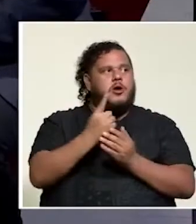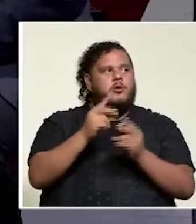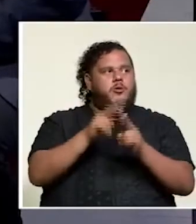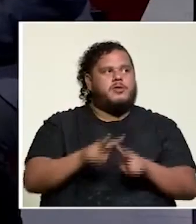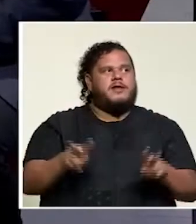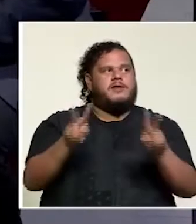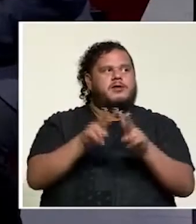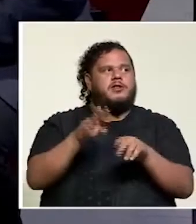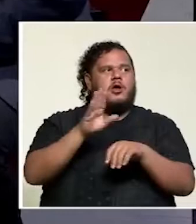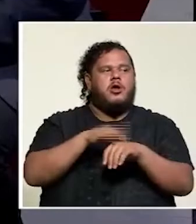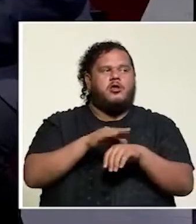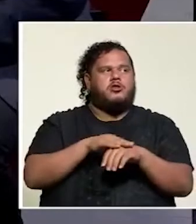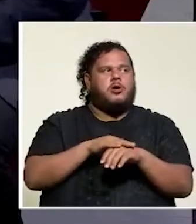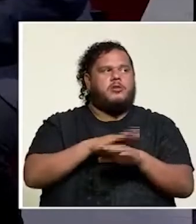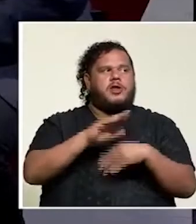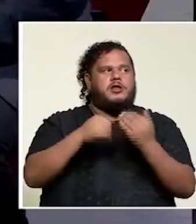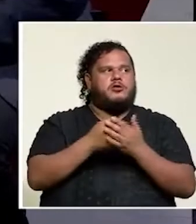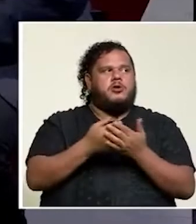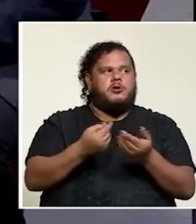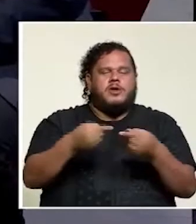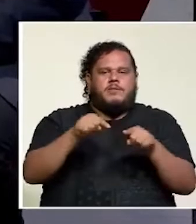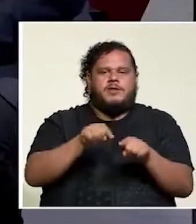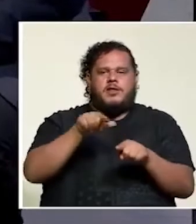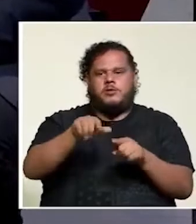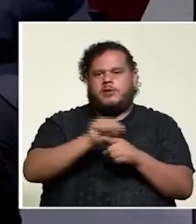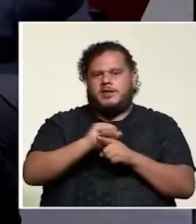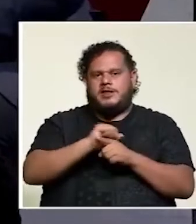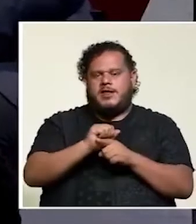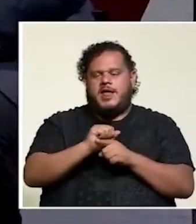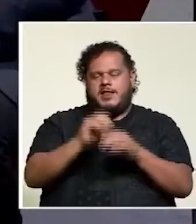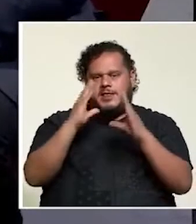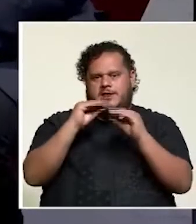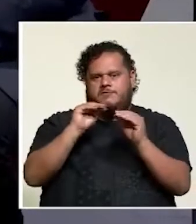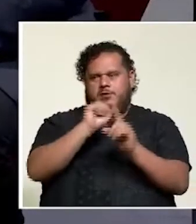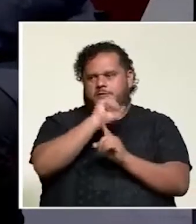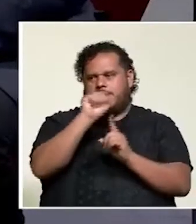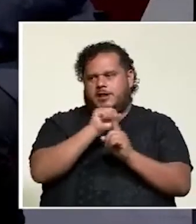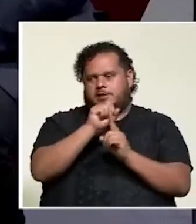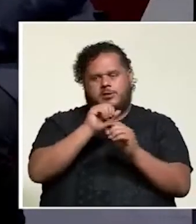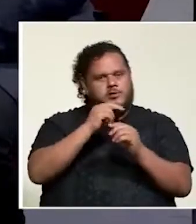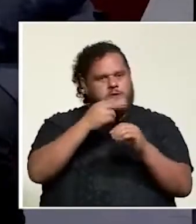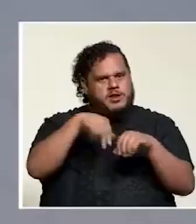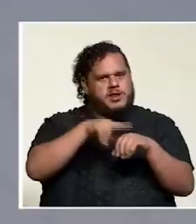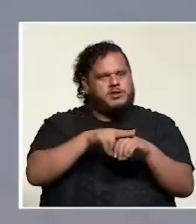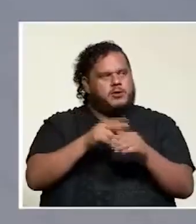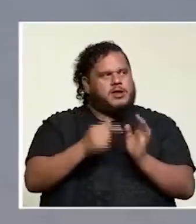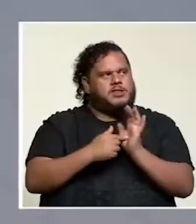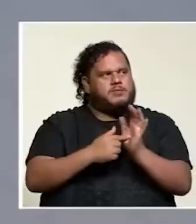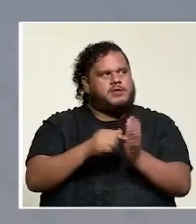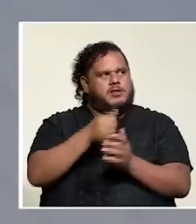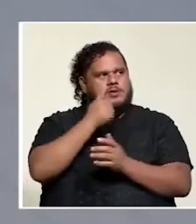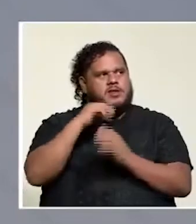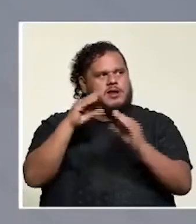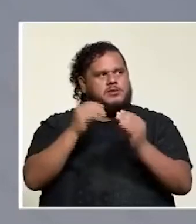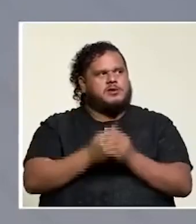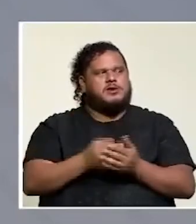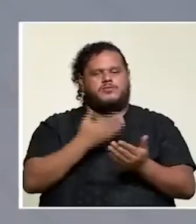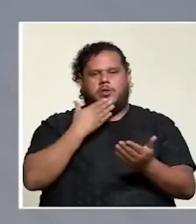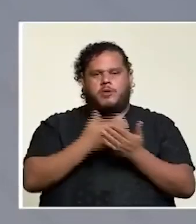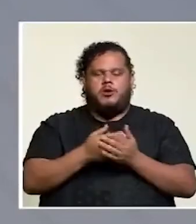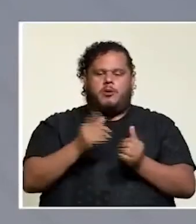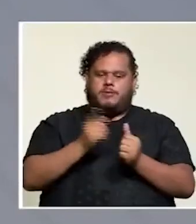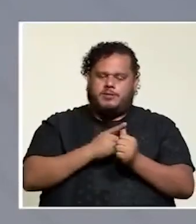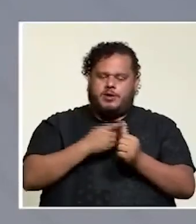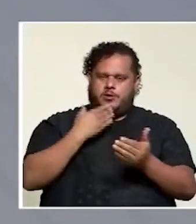valoración sobre lo que ha sido este ejercicio del informe del Estado de la Nación que se presentó anoche. Sí, sin duda. Bueno, primero que todo,